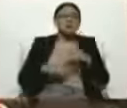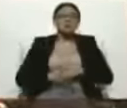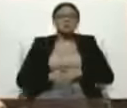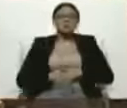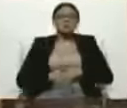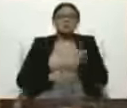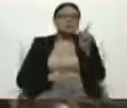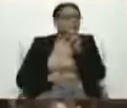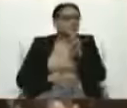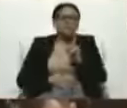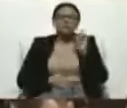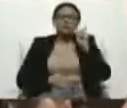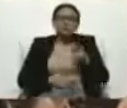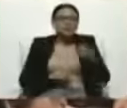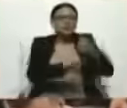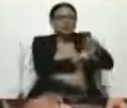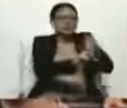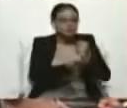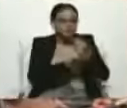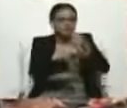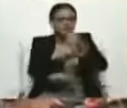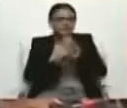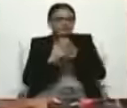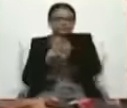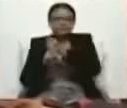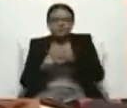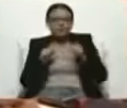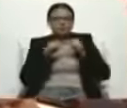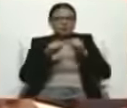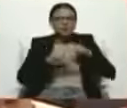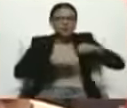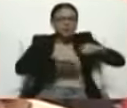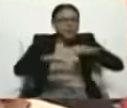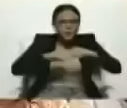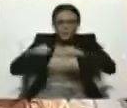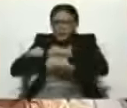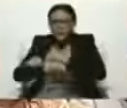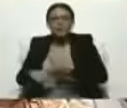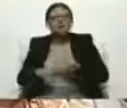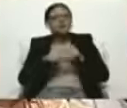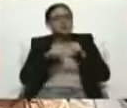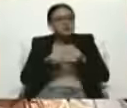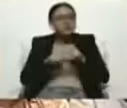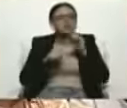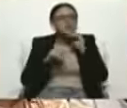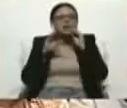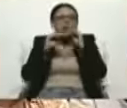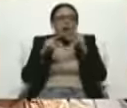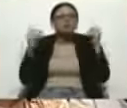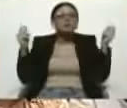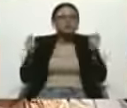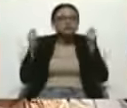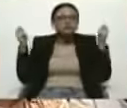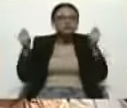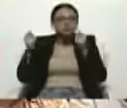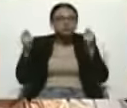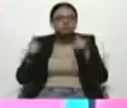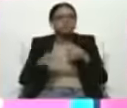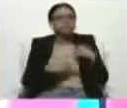Alí Rodríguez decía que había que lanzar la red, como el pescador, pues, una atarraya,